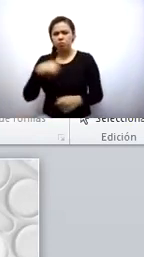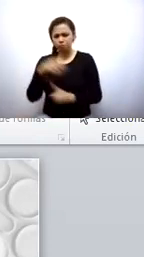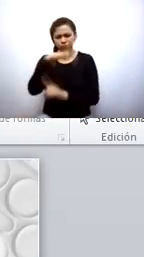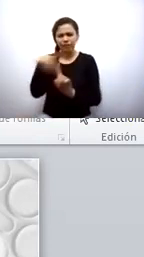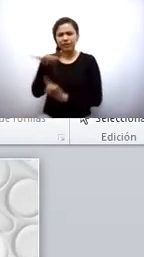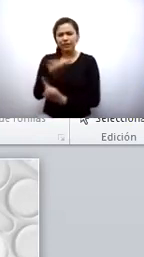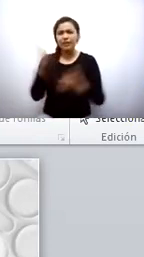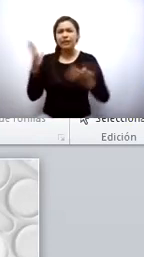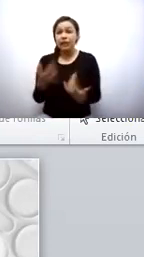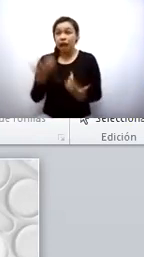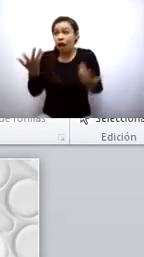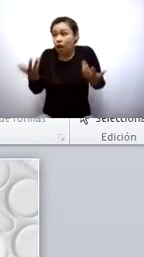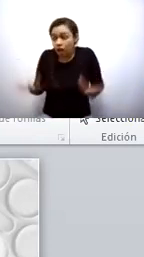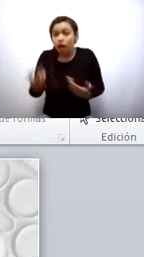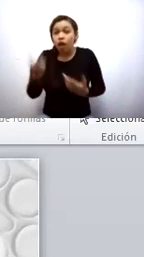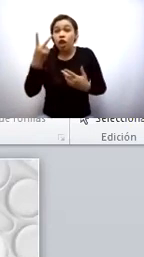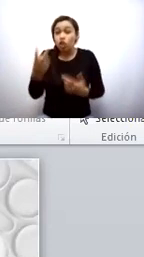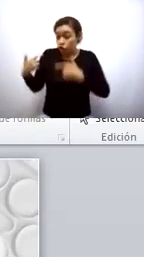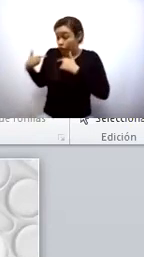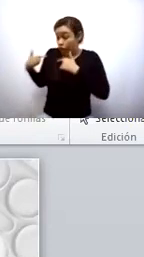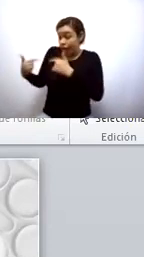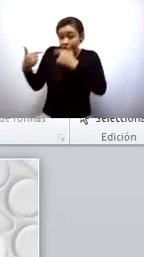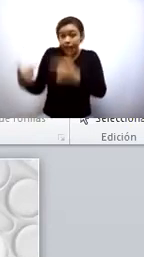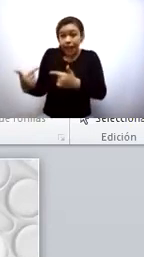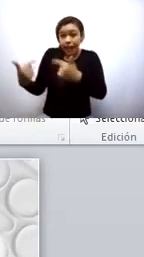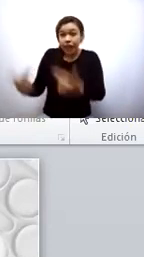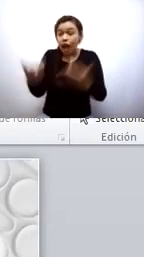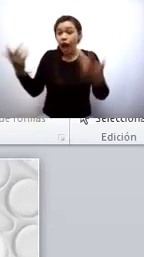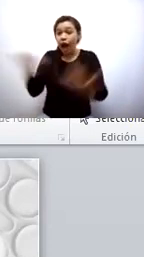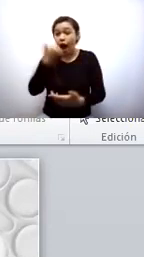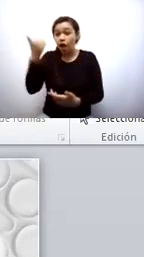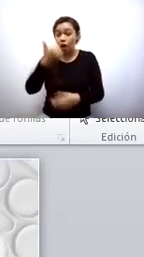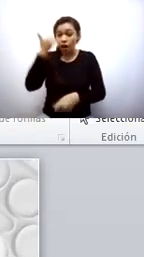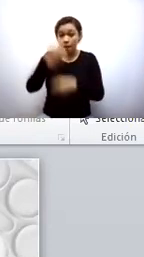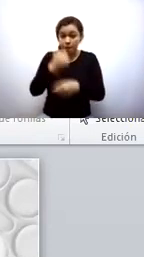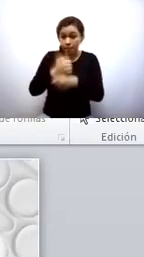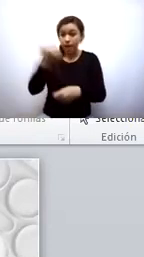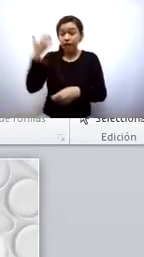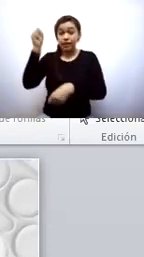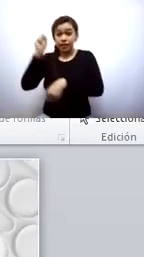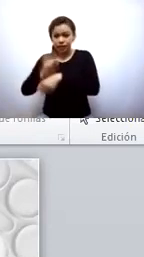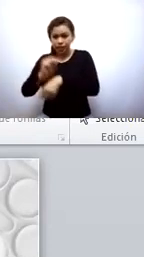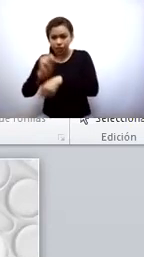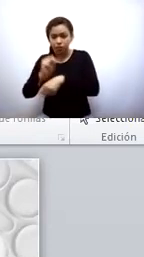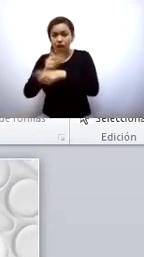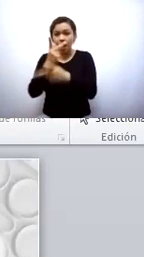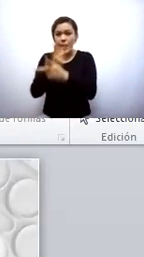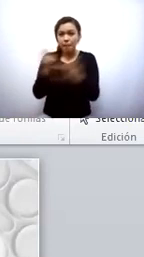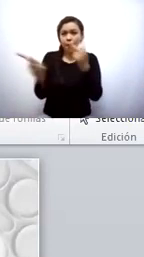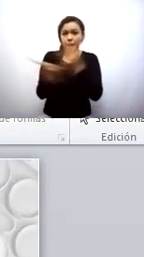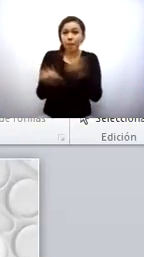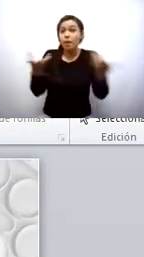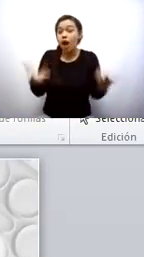van a ser 2 generaciones de alumnos de primaria, de secundaria, de preparatoria o hasta